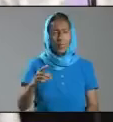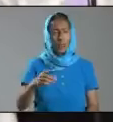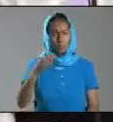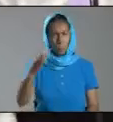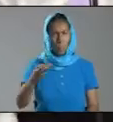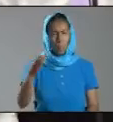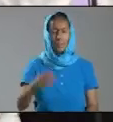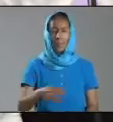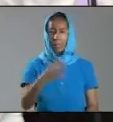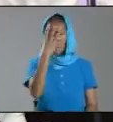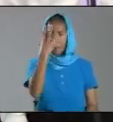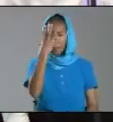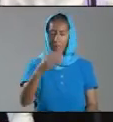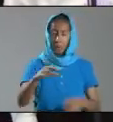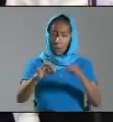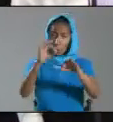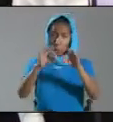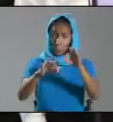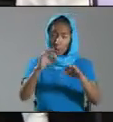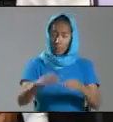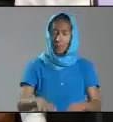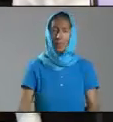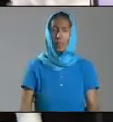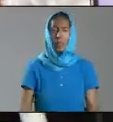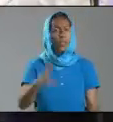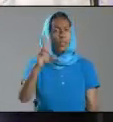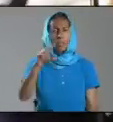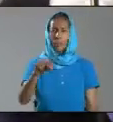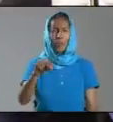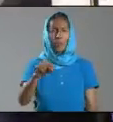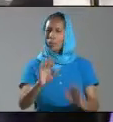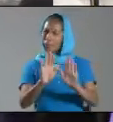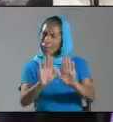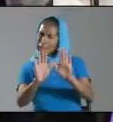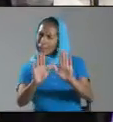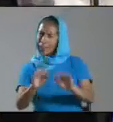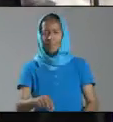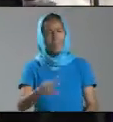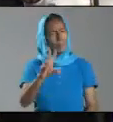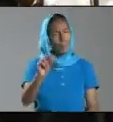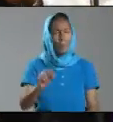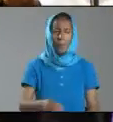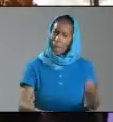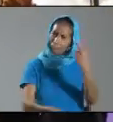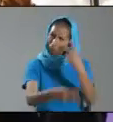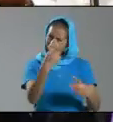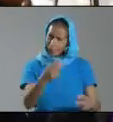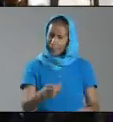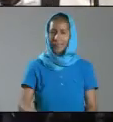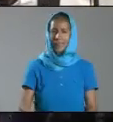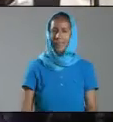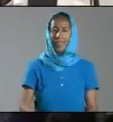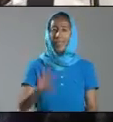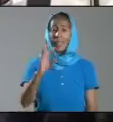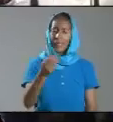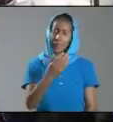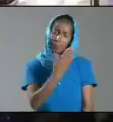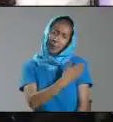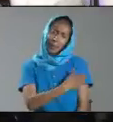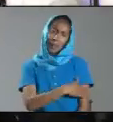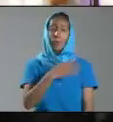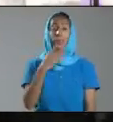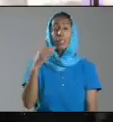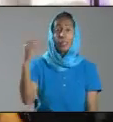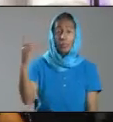justicia, de juicio. Y no se resista, eso es, véngase, véngase, véngase. Qué misericordia la de